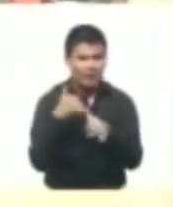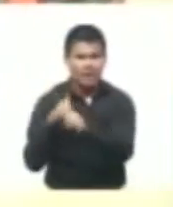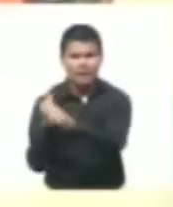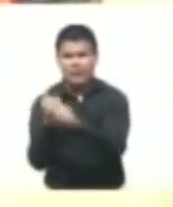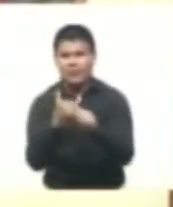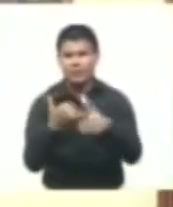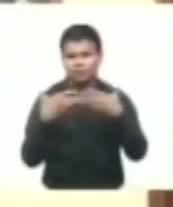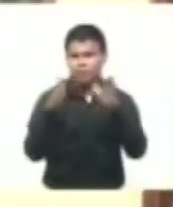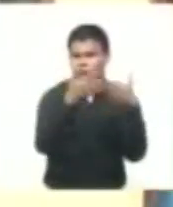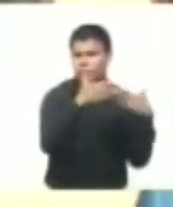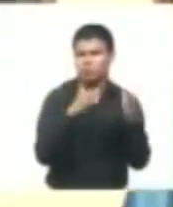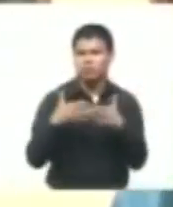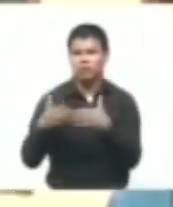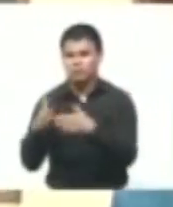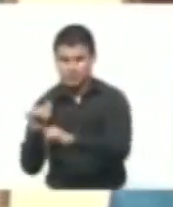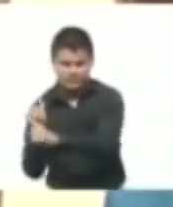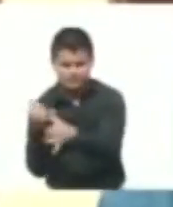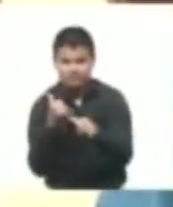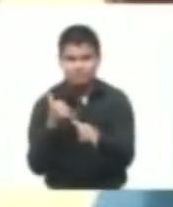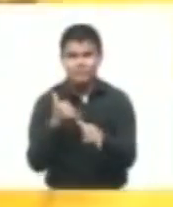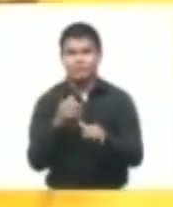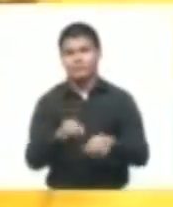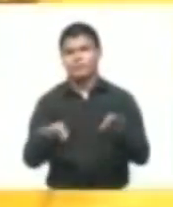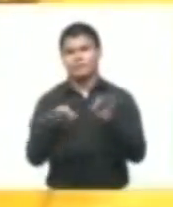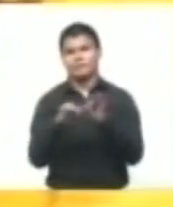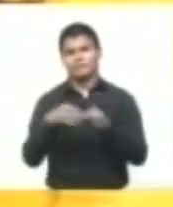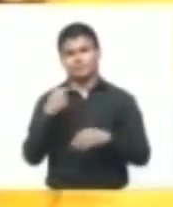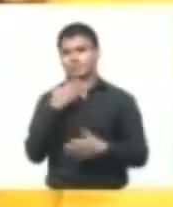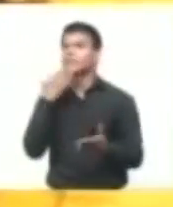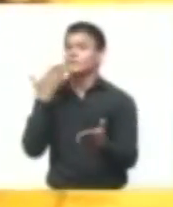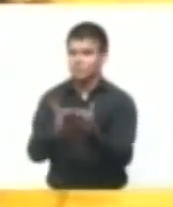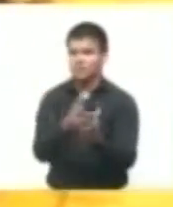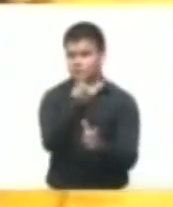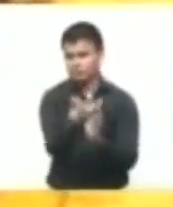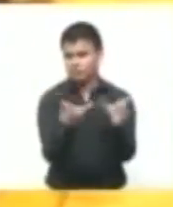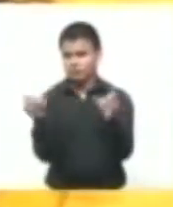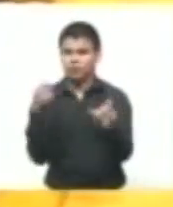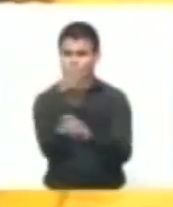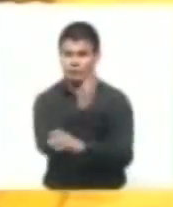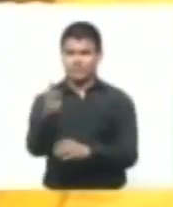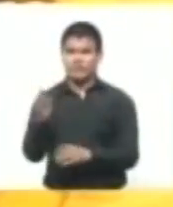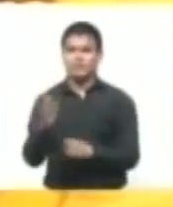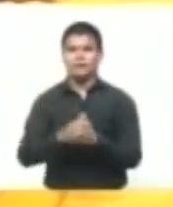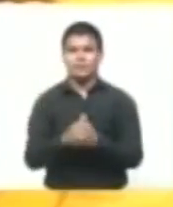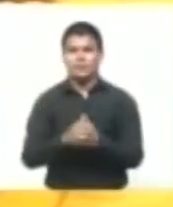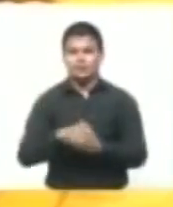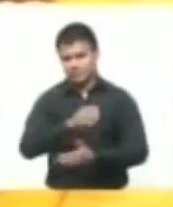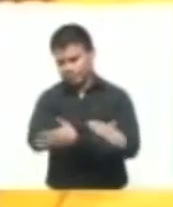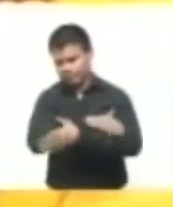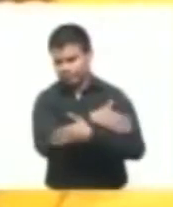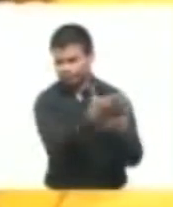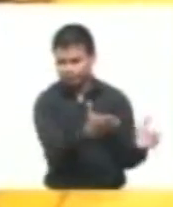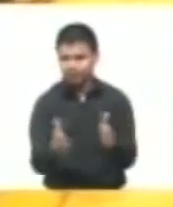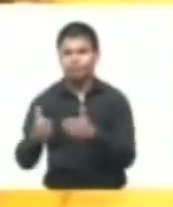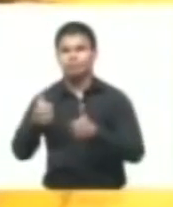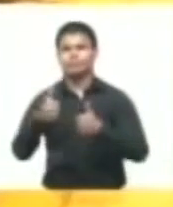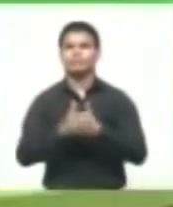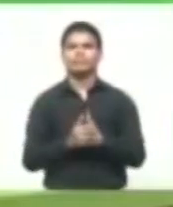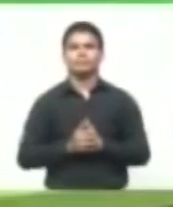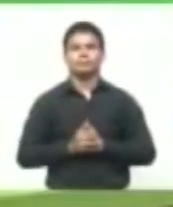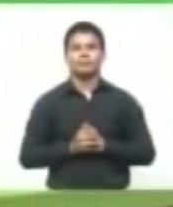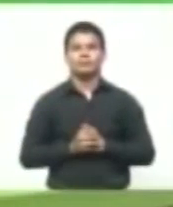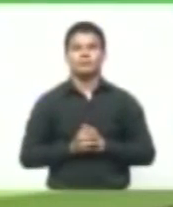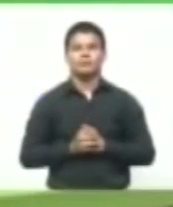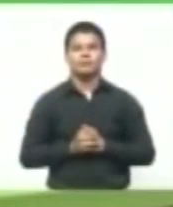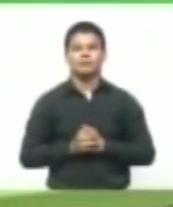abiertos. AAA agradece a toda la ciudadanía por su buen comportamiento ambiental. Cristian Campos, Las Noticias, un compromiso con la verdad.